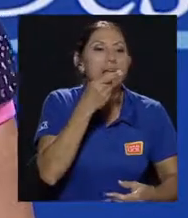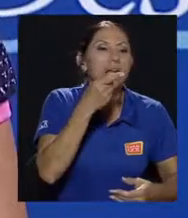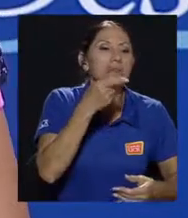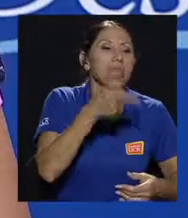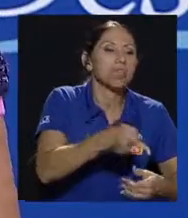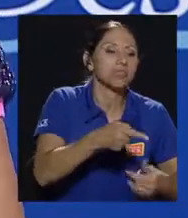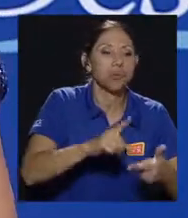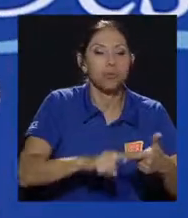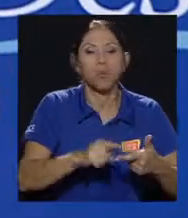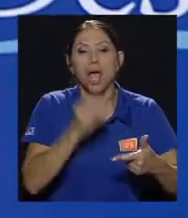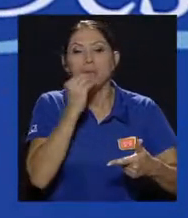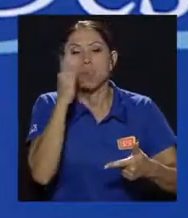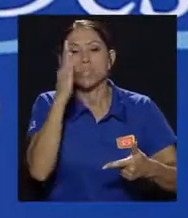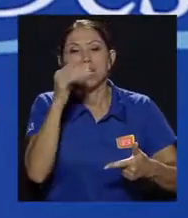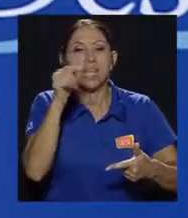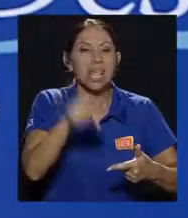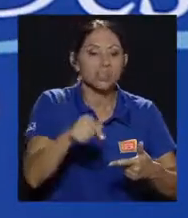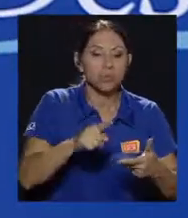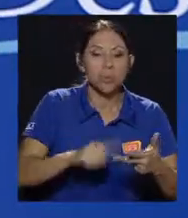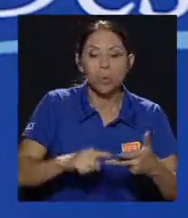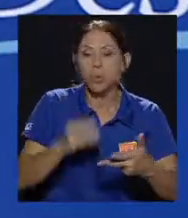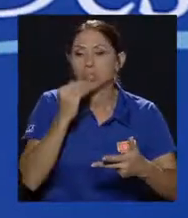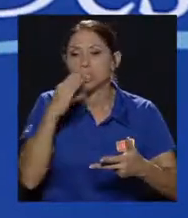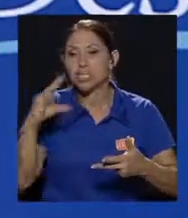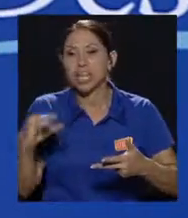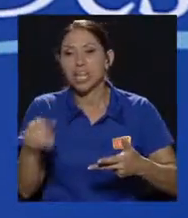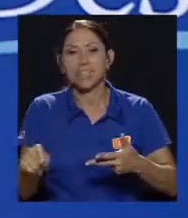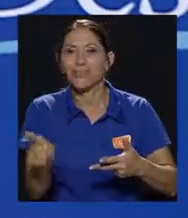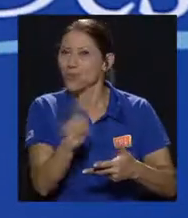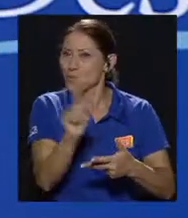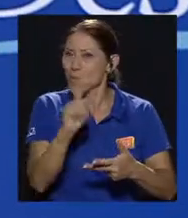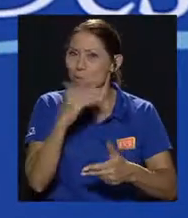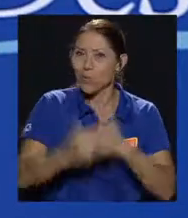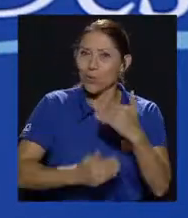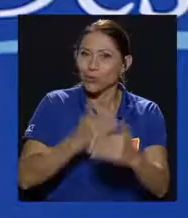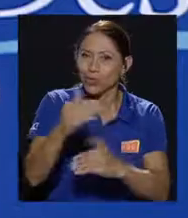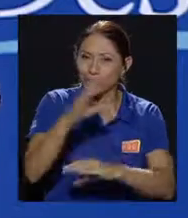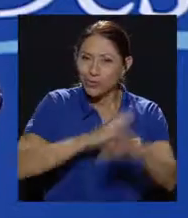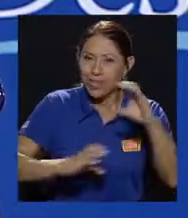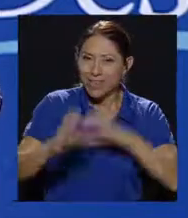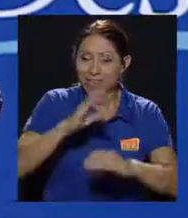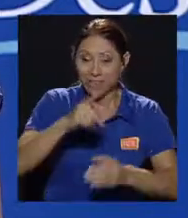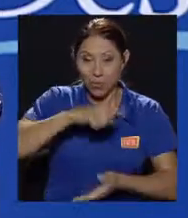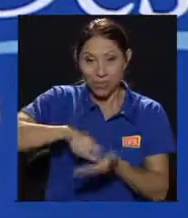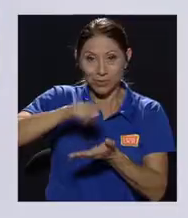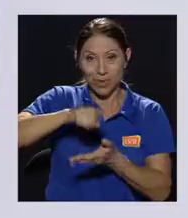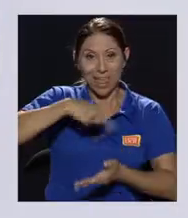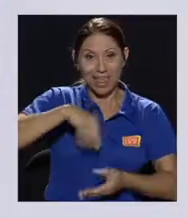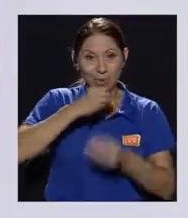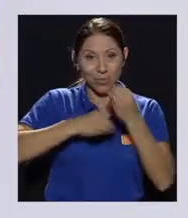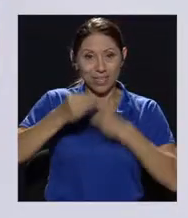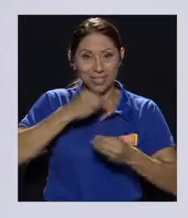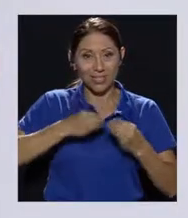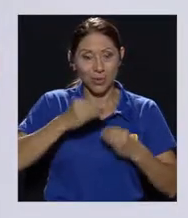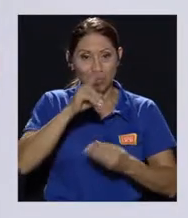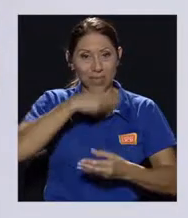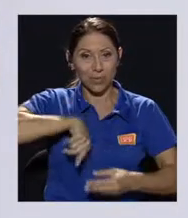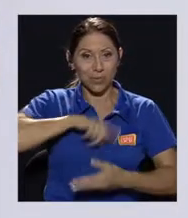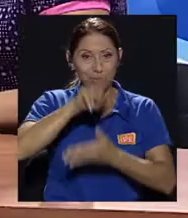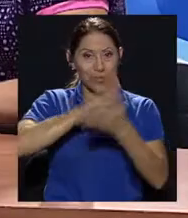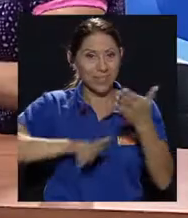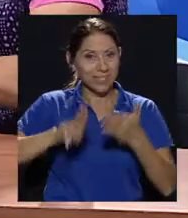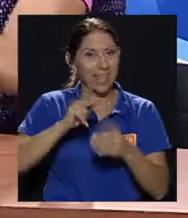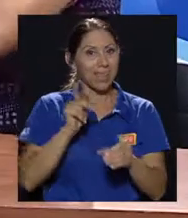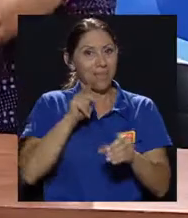que cenen esto. No, hay todo un proceso científico detrás y la Escuela de Nutrición de nuestra universidad ha sido partícipe de este proceso. Así que felicitarlos